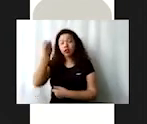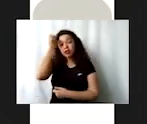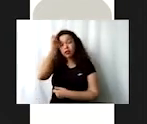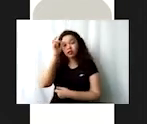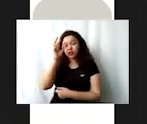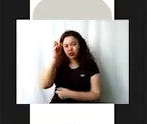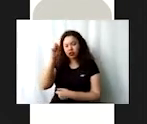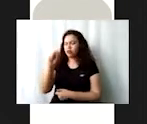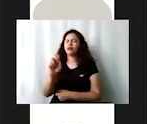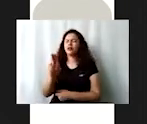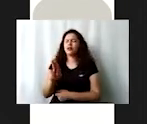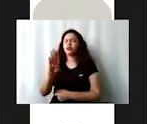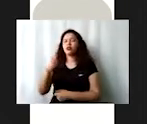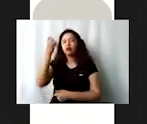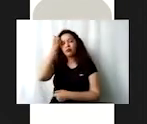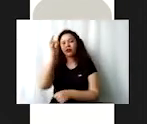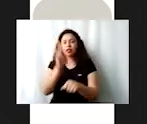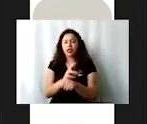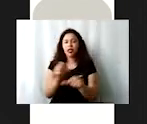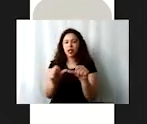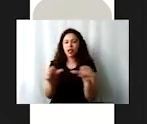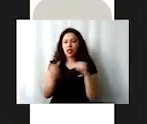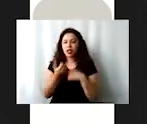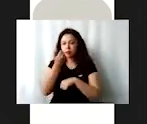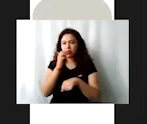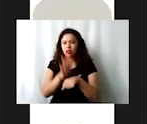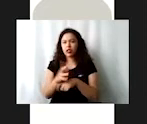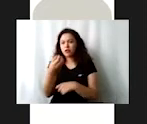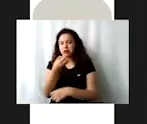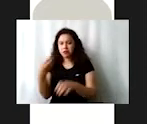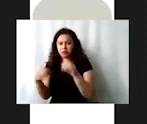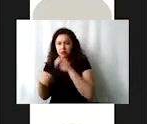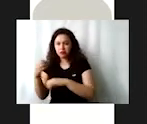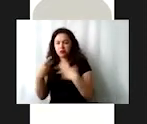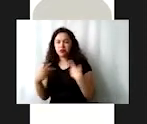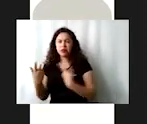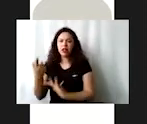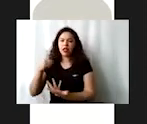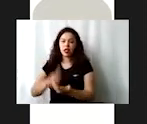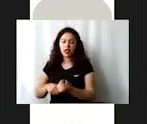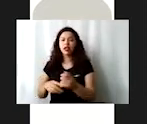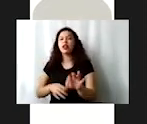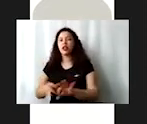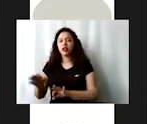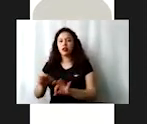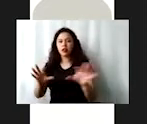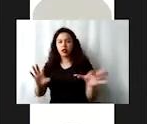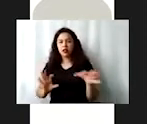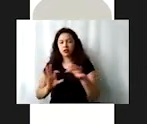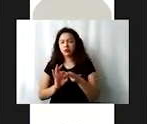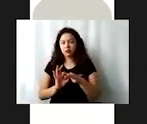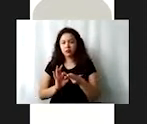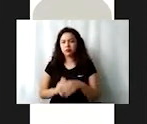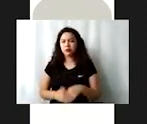área administrativa y operativa, como los colaboradores directos por parte de